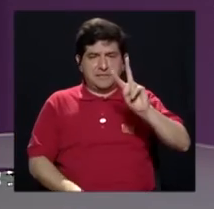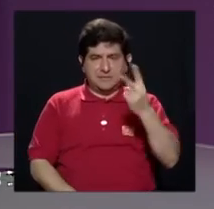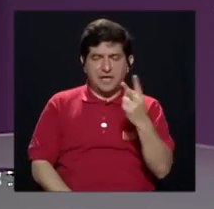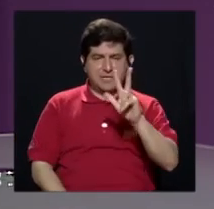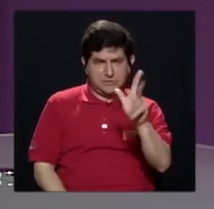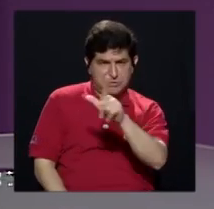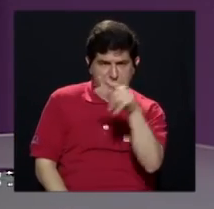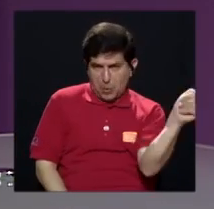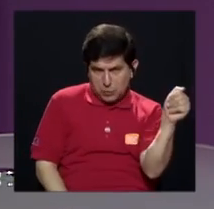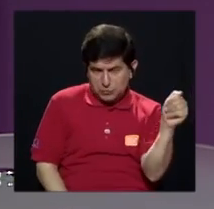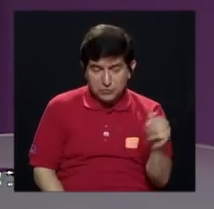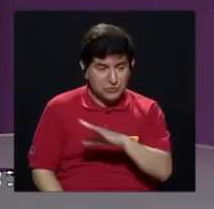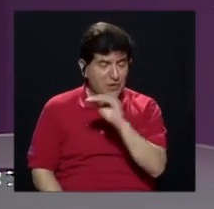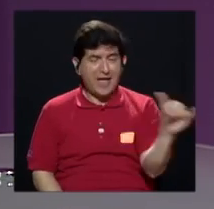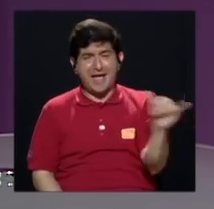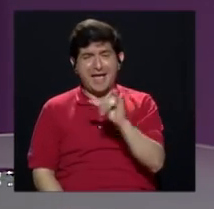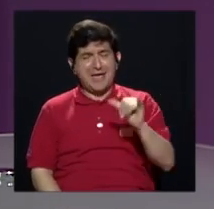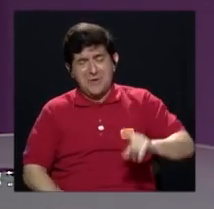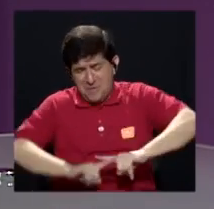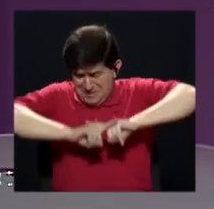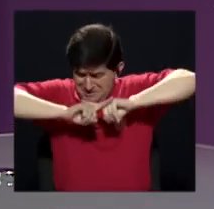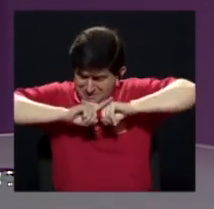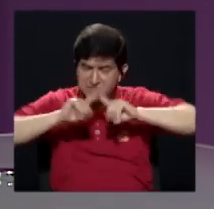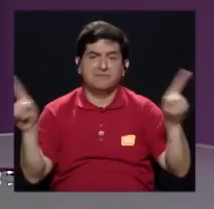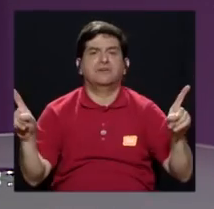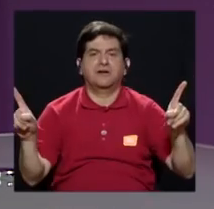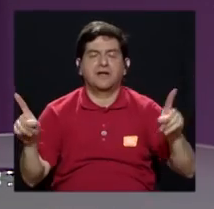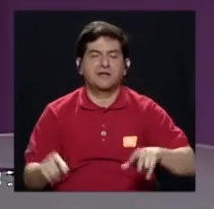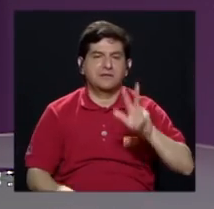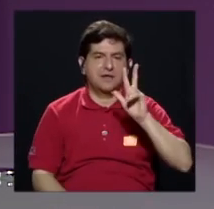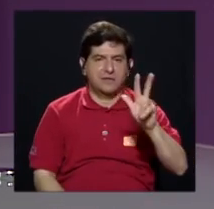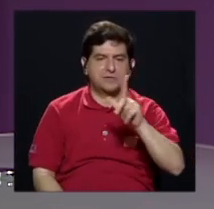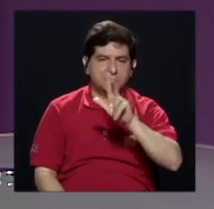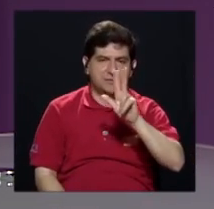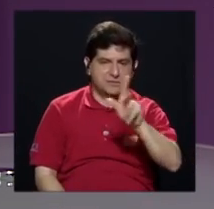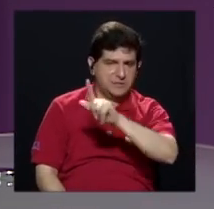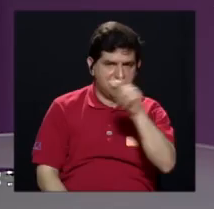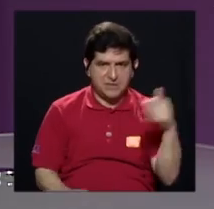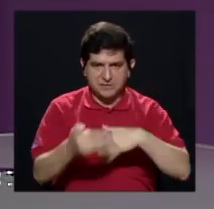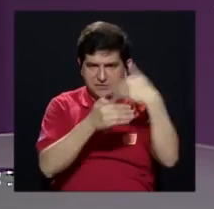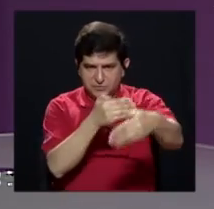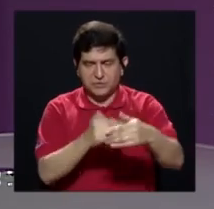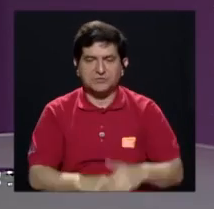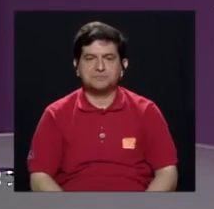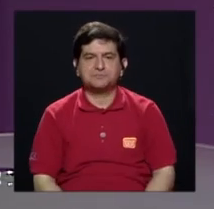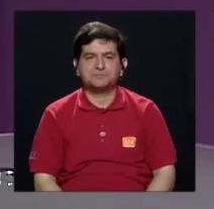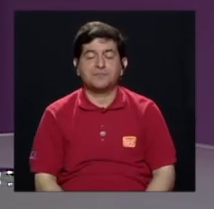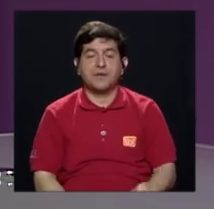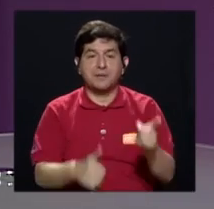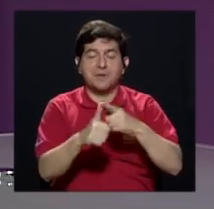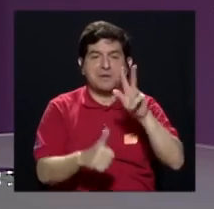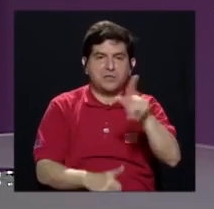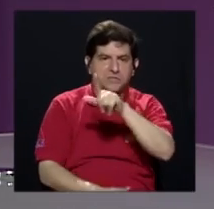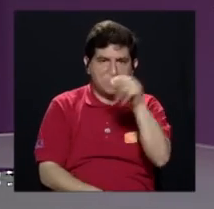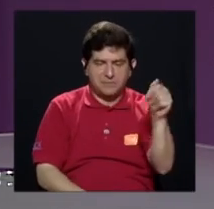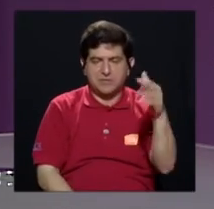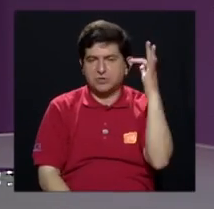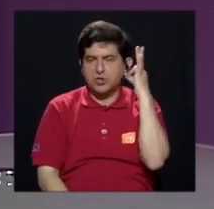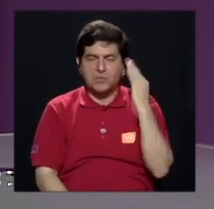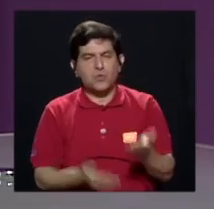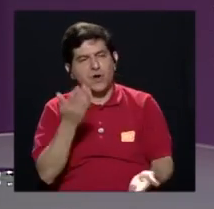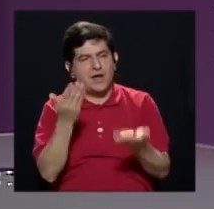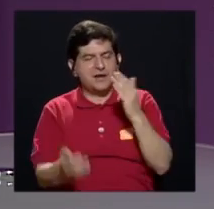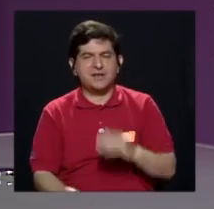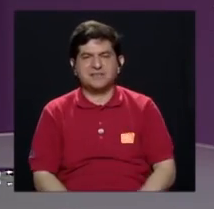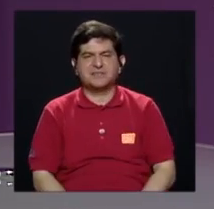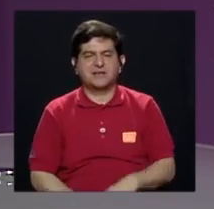que es también radicalmente diferente al tercer trimestre es decir en el primer trimestre la mujer suele ser un